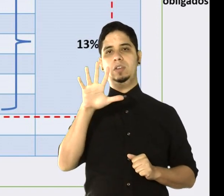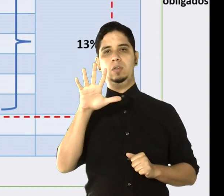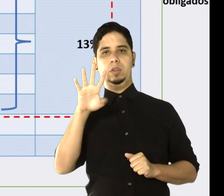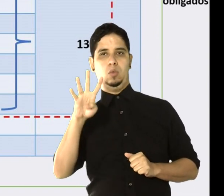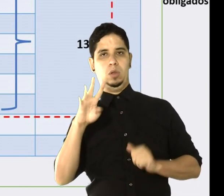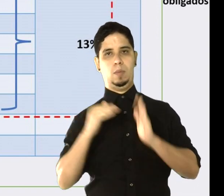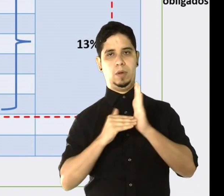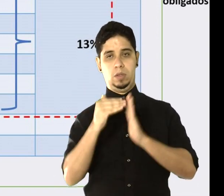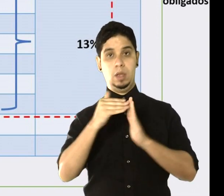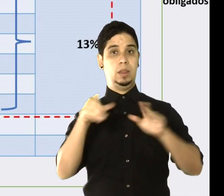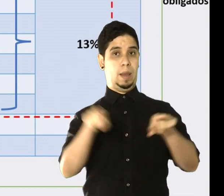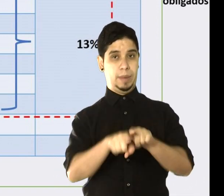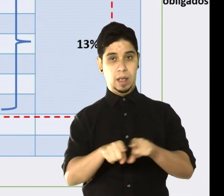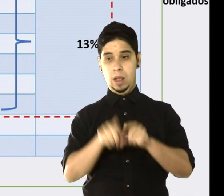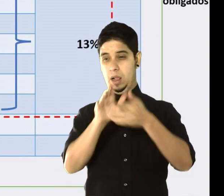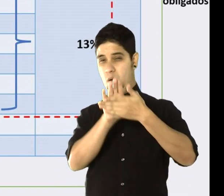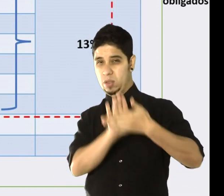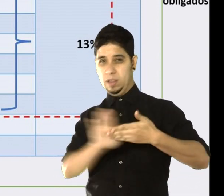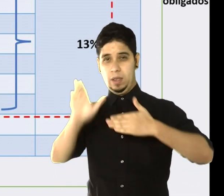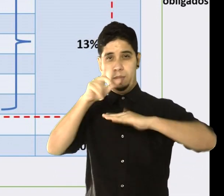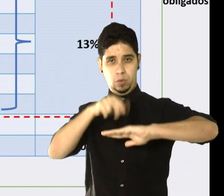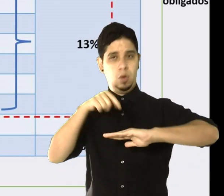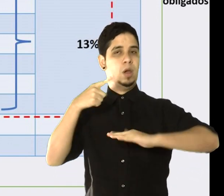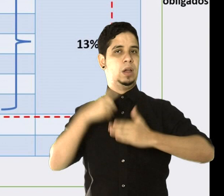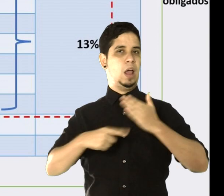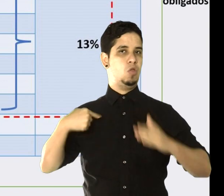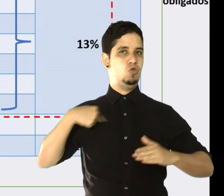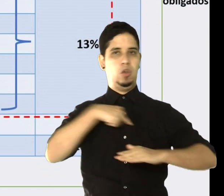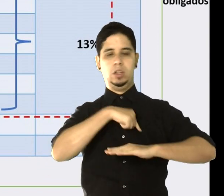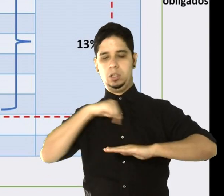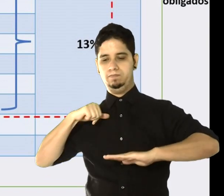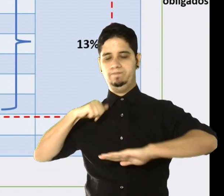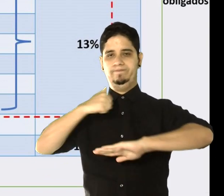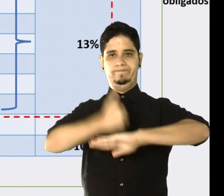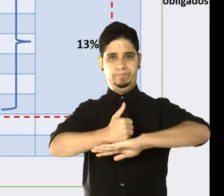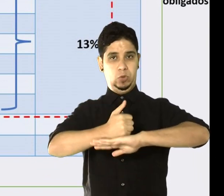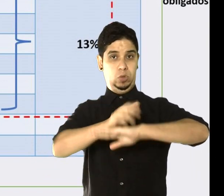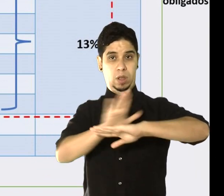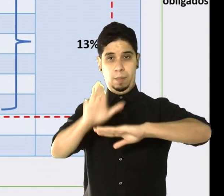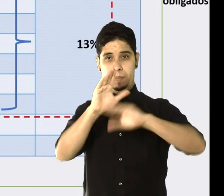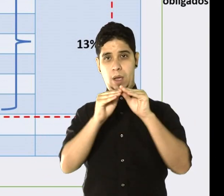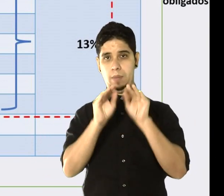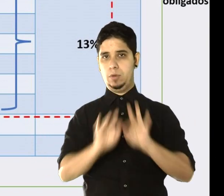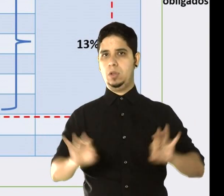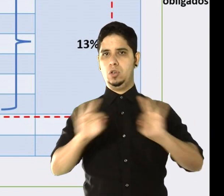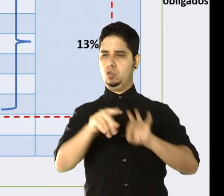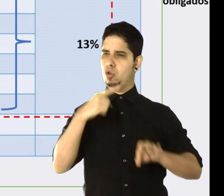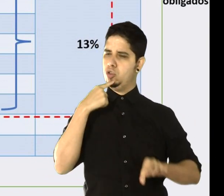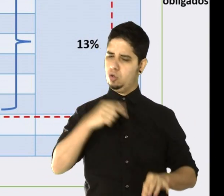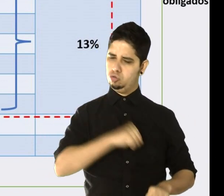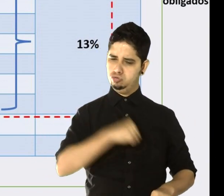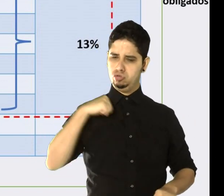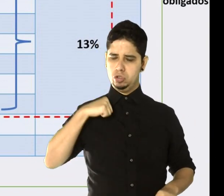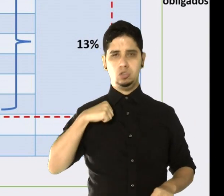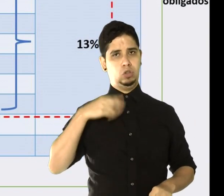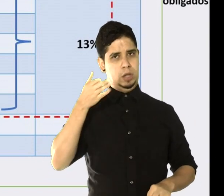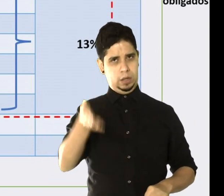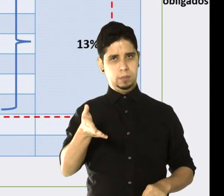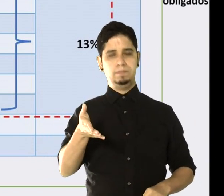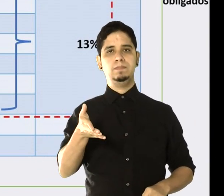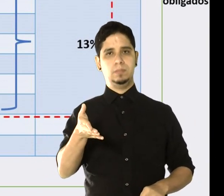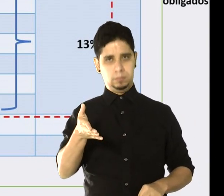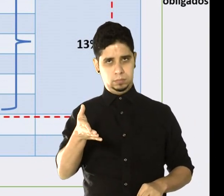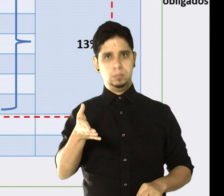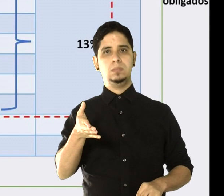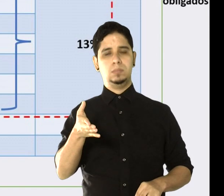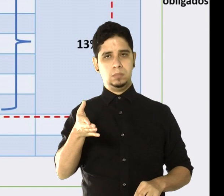Universidad de Puerto Rico, que es nuestra institución universitaria más importante, y yo lo digo con orgullo porque yo soy egresado de la UPR,